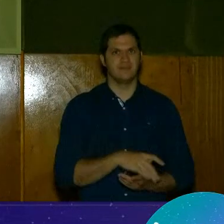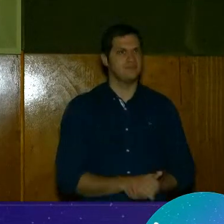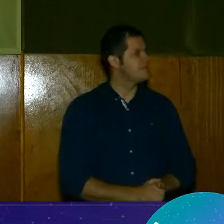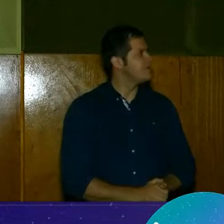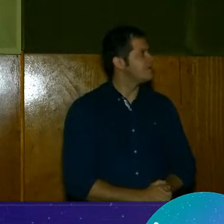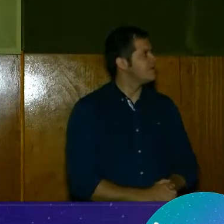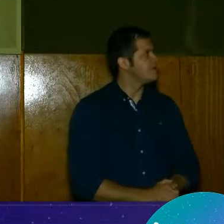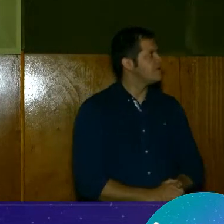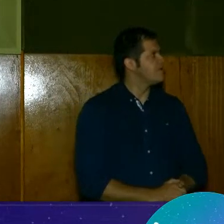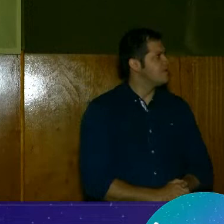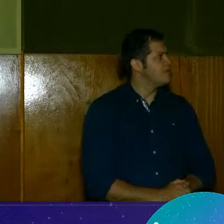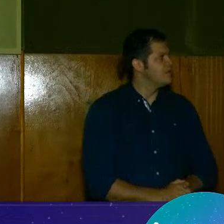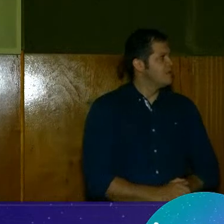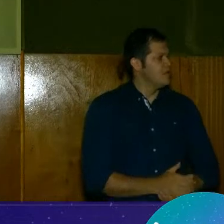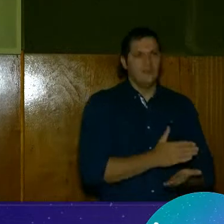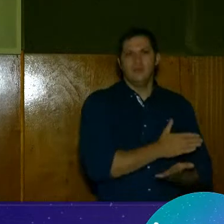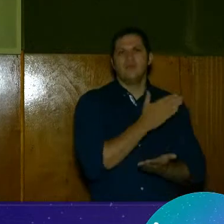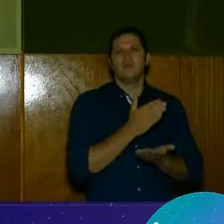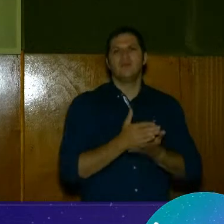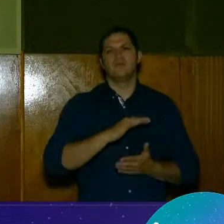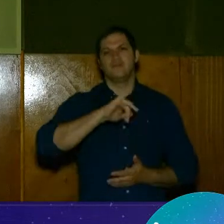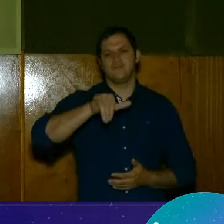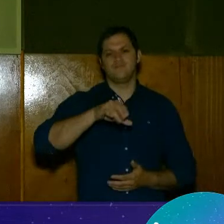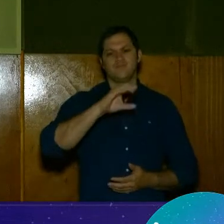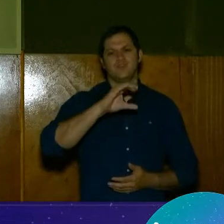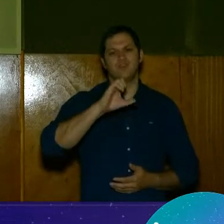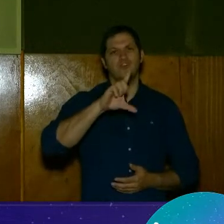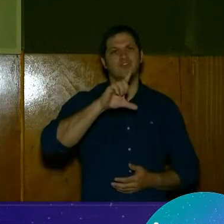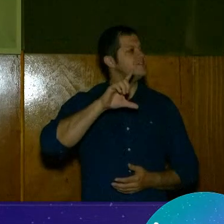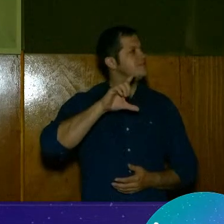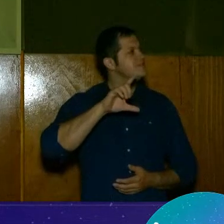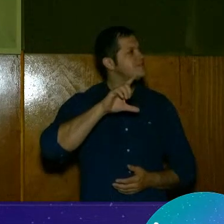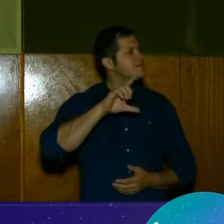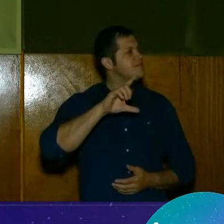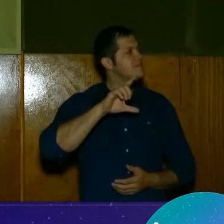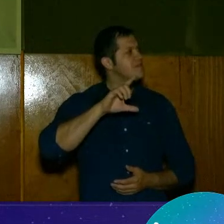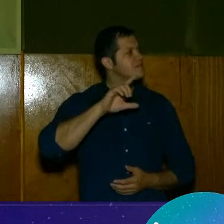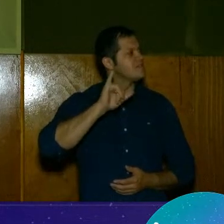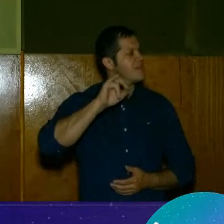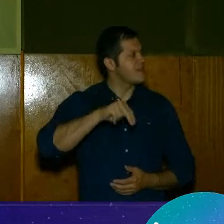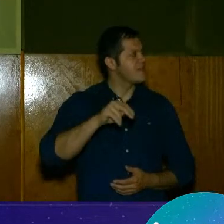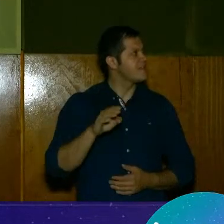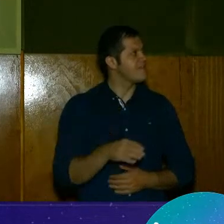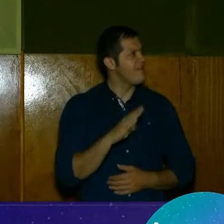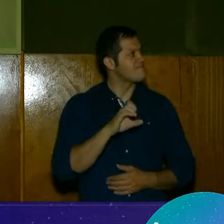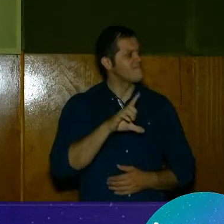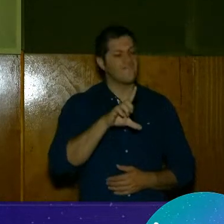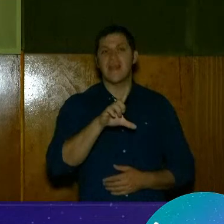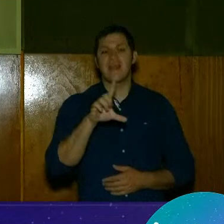aquí está el reconocimiento a ver a rubin entregado por la comunidad